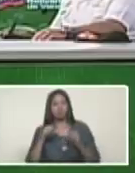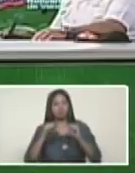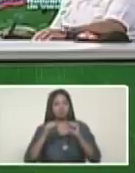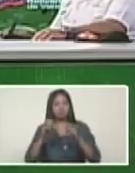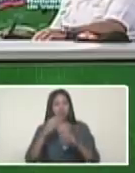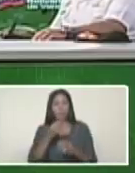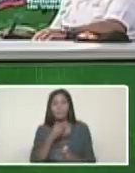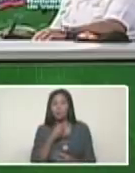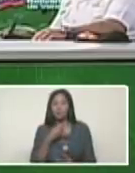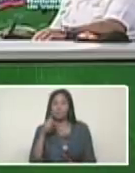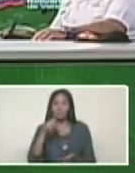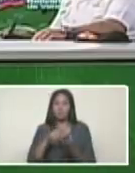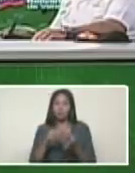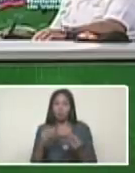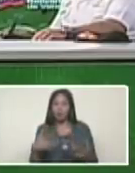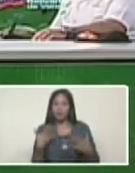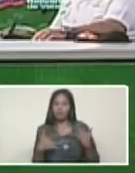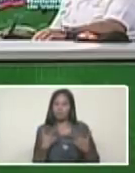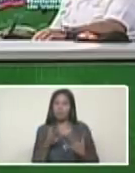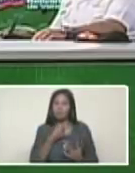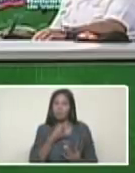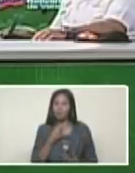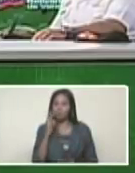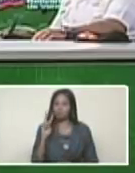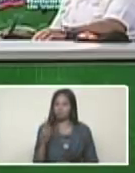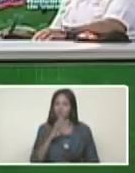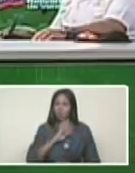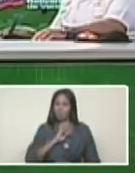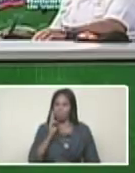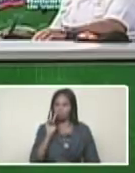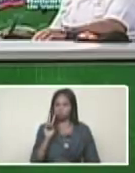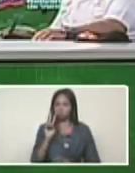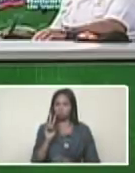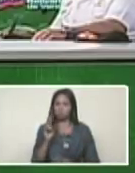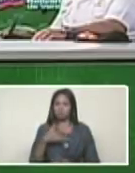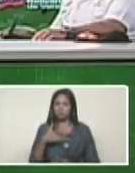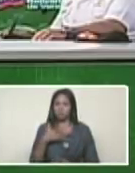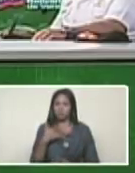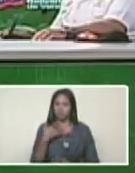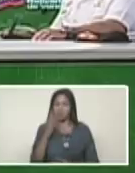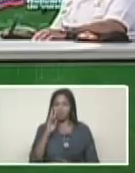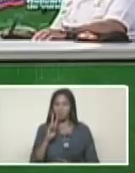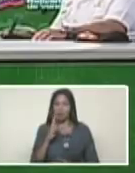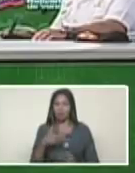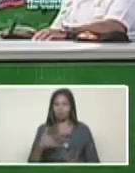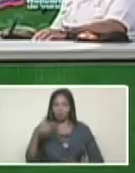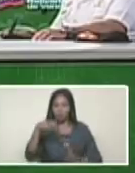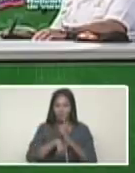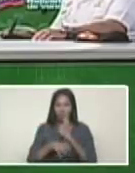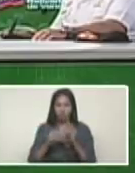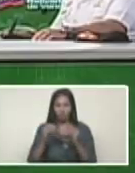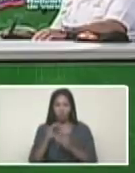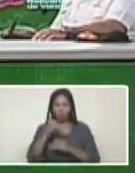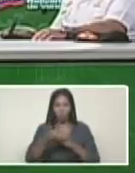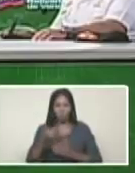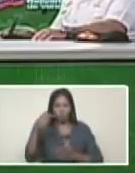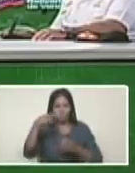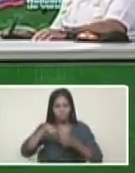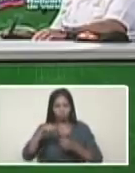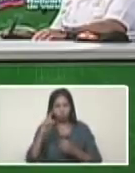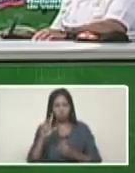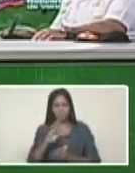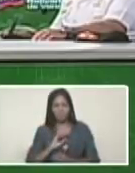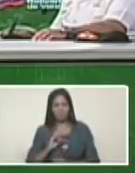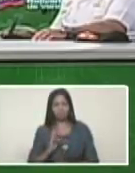gusta participar de estos eventos, para yo mismo sentirme adentro de estos proyectos